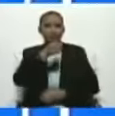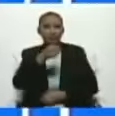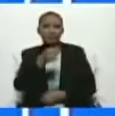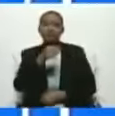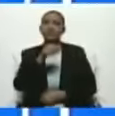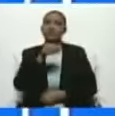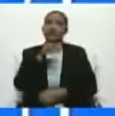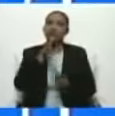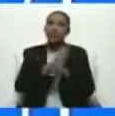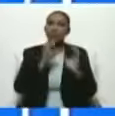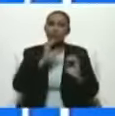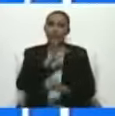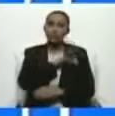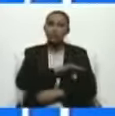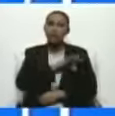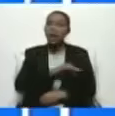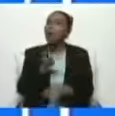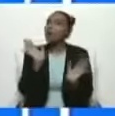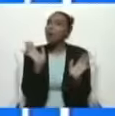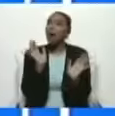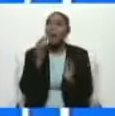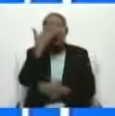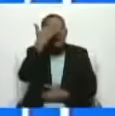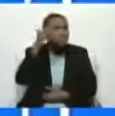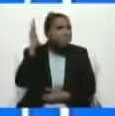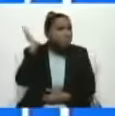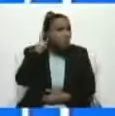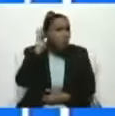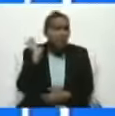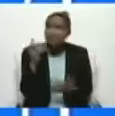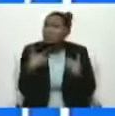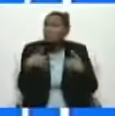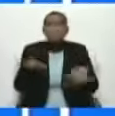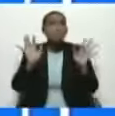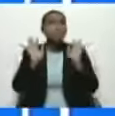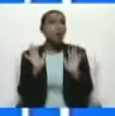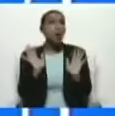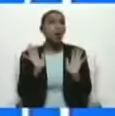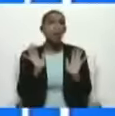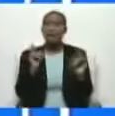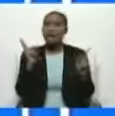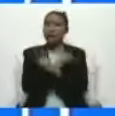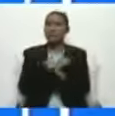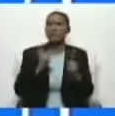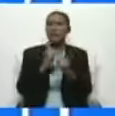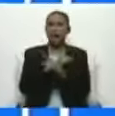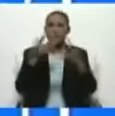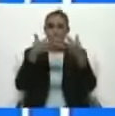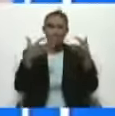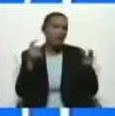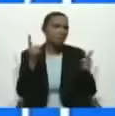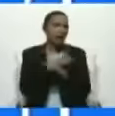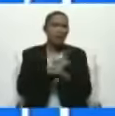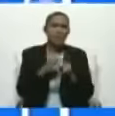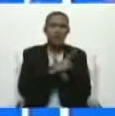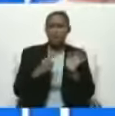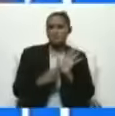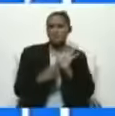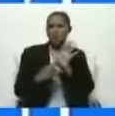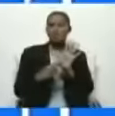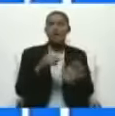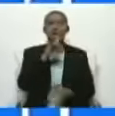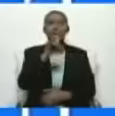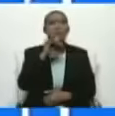son demasiado descarados, no les importa. Ellos ponen una verdad, la sustituyen, cambian, le ponen esto y creen que nosotros